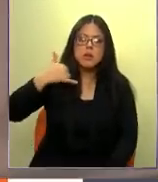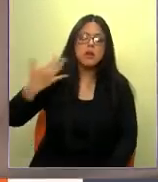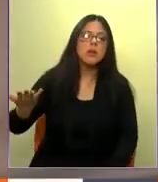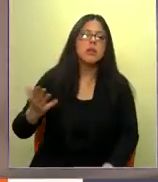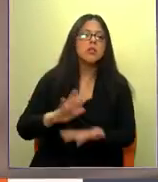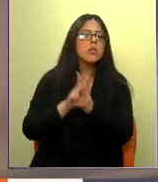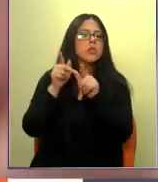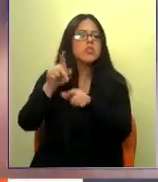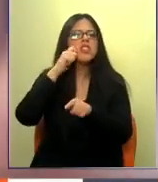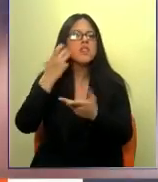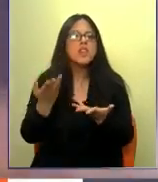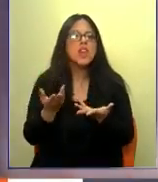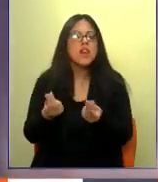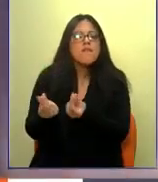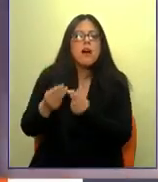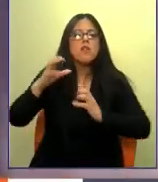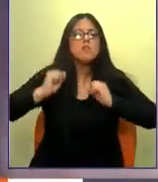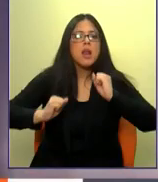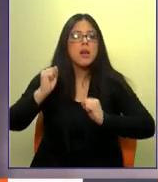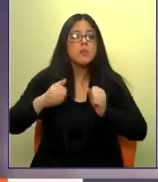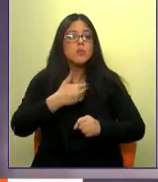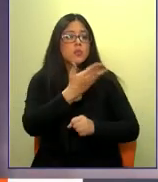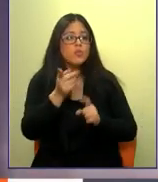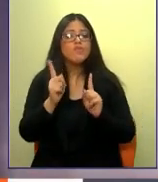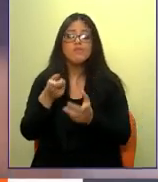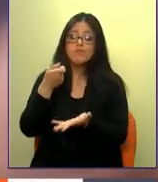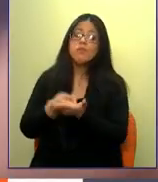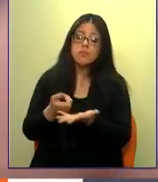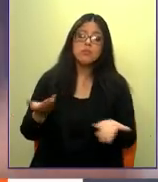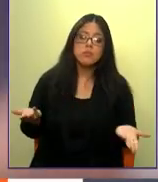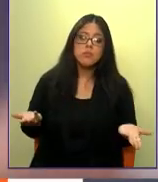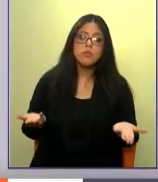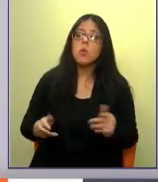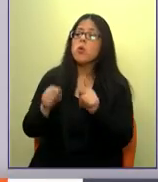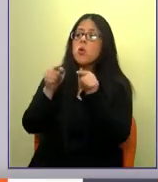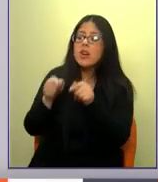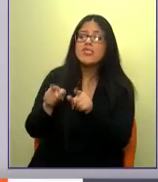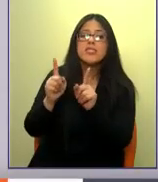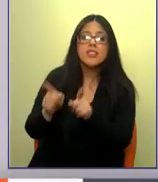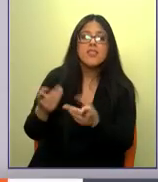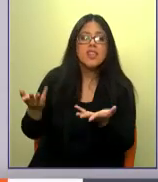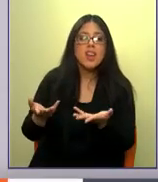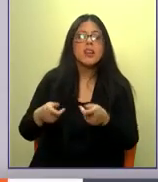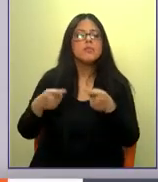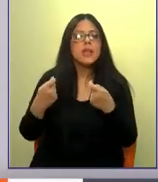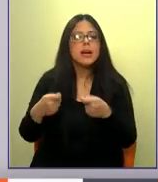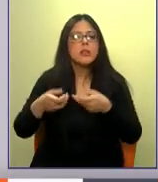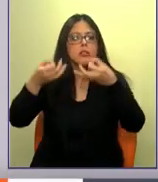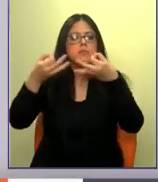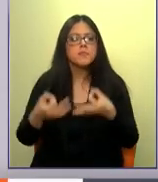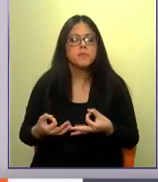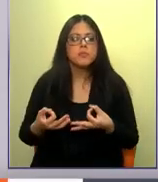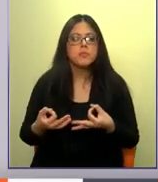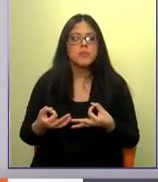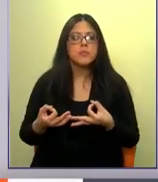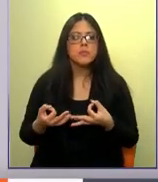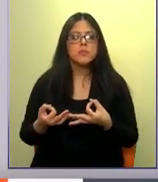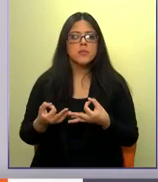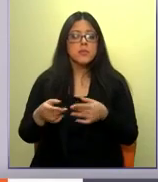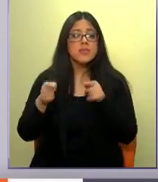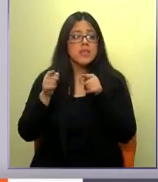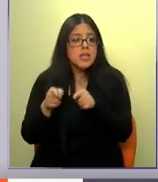costo para las empresas y usted tiene que pagarlo. Estos costos tienen que obedecer a gastos efectivos. Y eso es